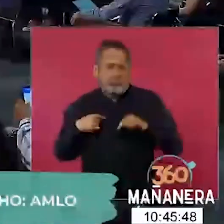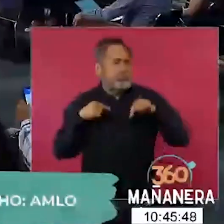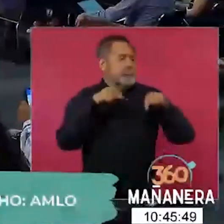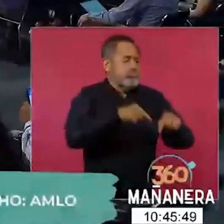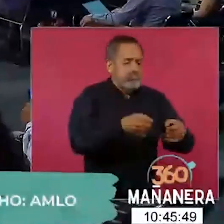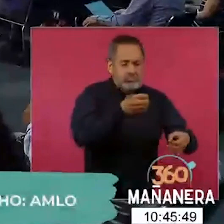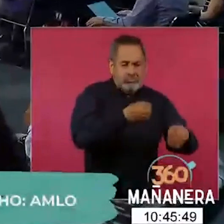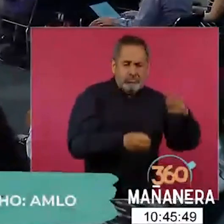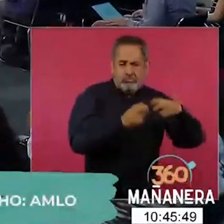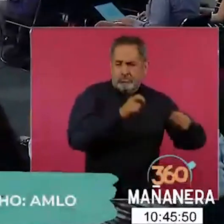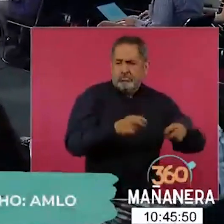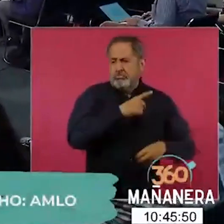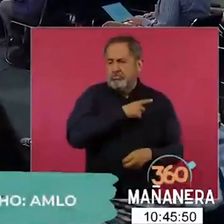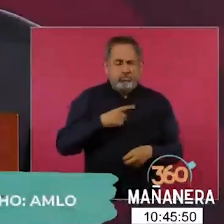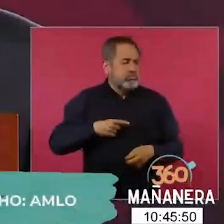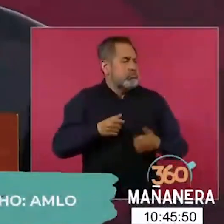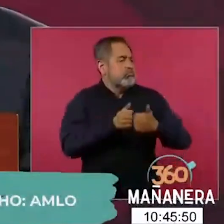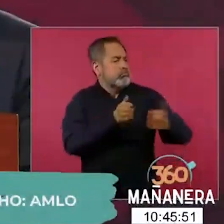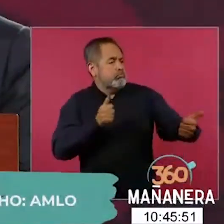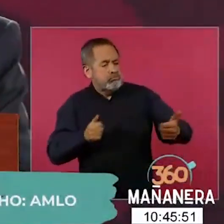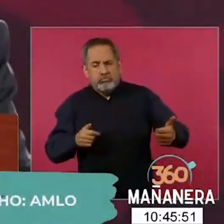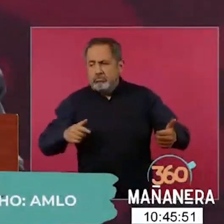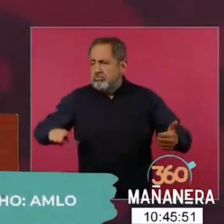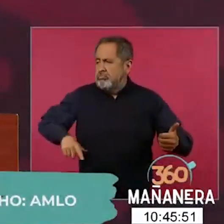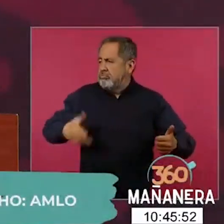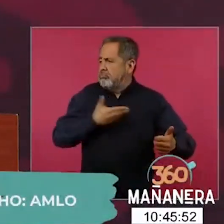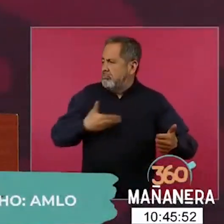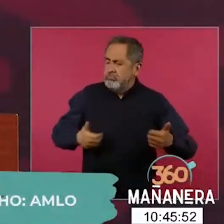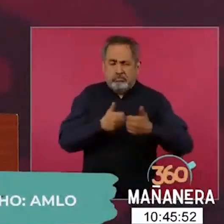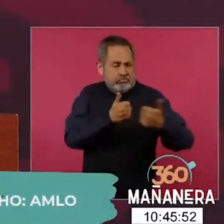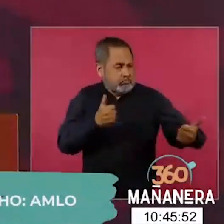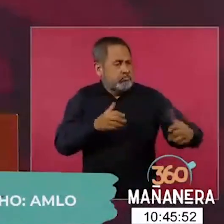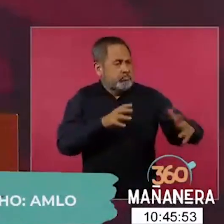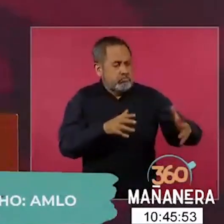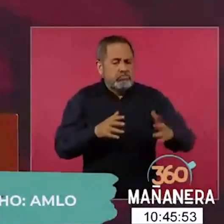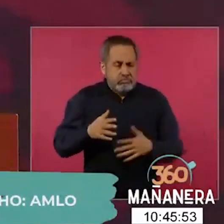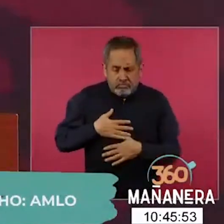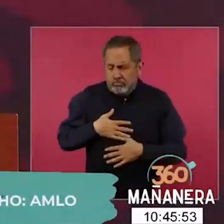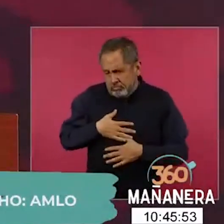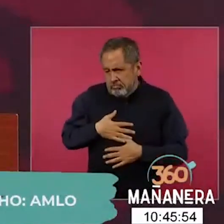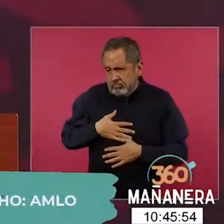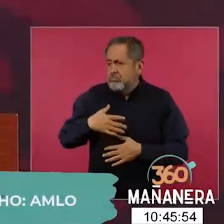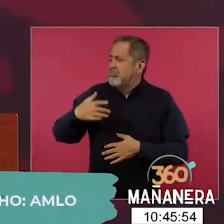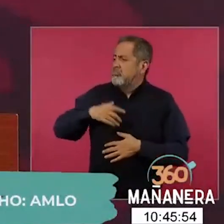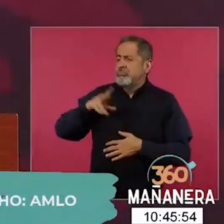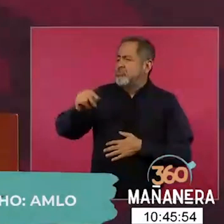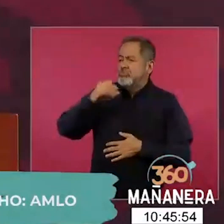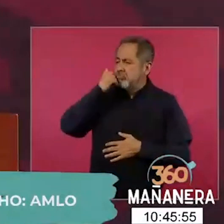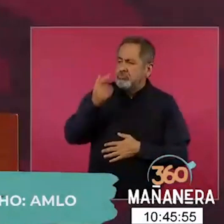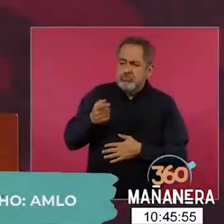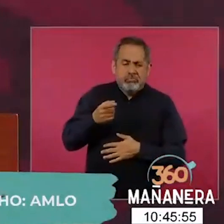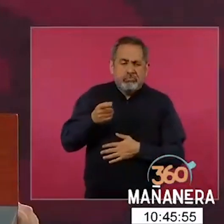la Corte tiene que ser autónoma, y estoy en contra de la dictadura